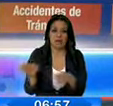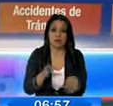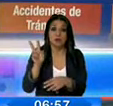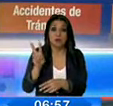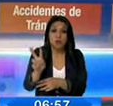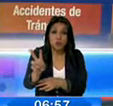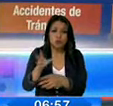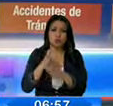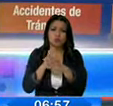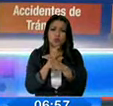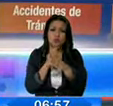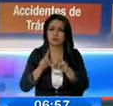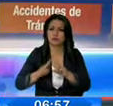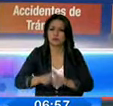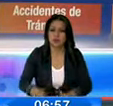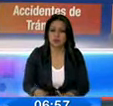ser